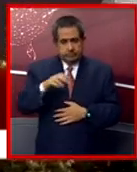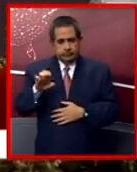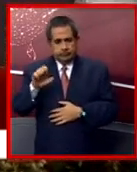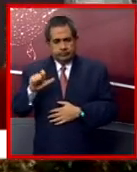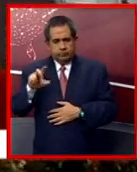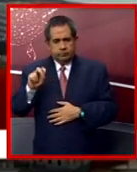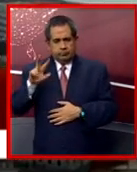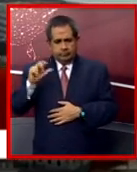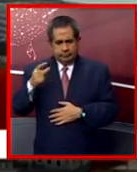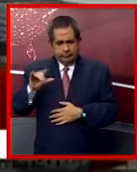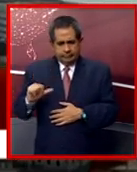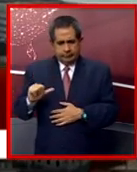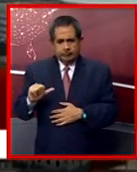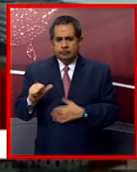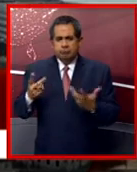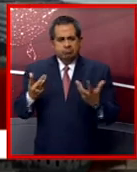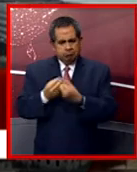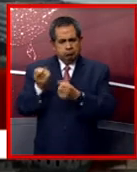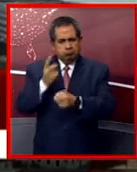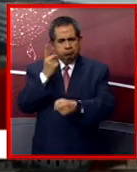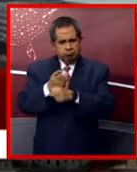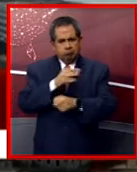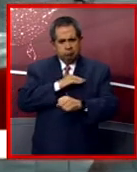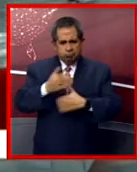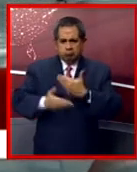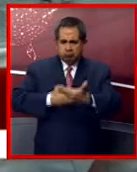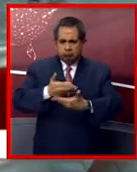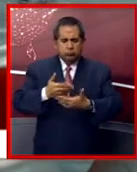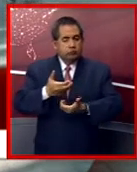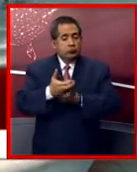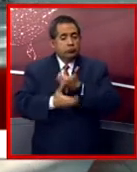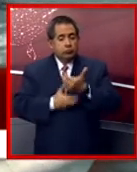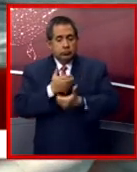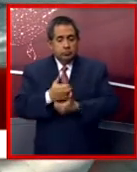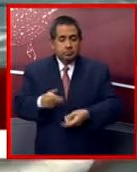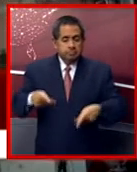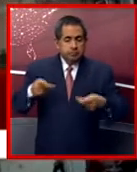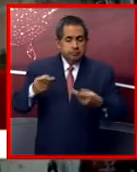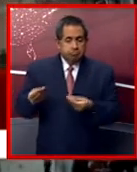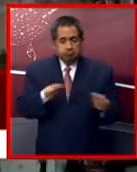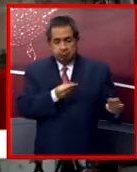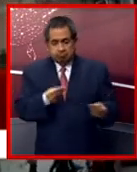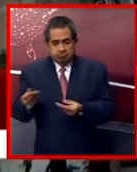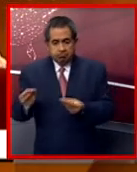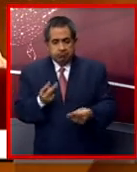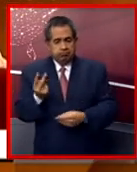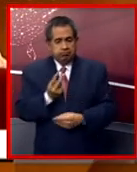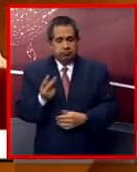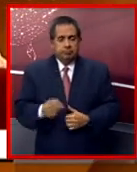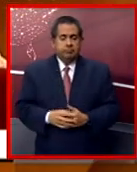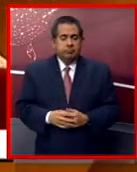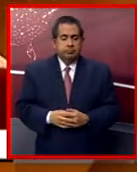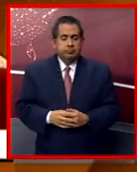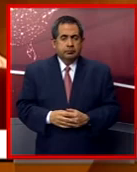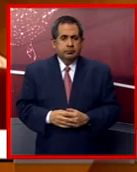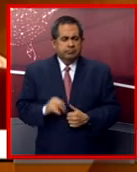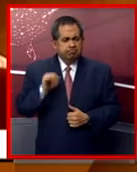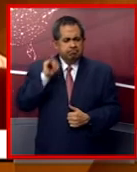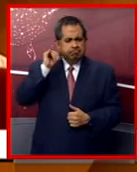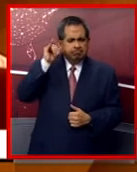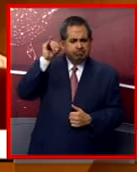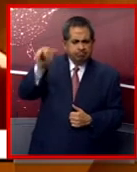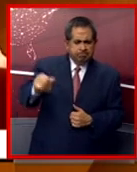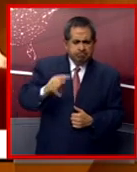comparten enormes áreas de oportunidad para fomentar el intercambio comercial y el crecimiento económico de los dos países. La distancia